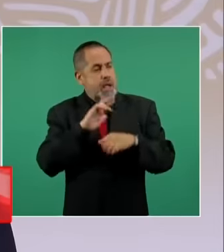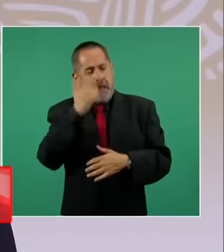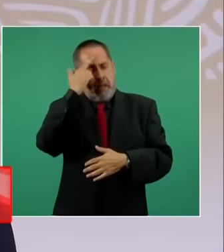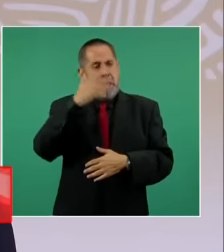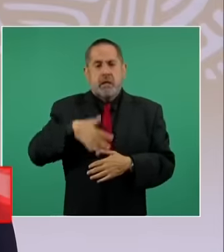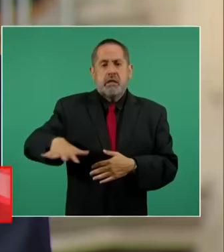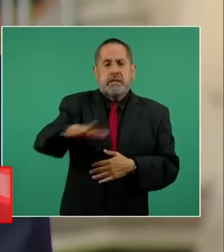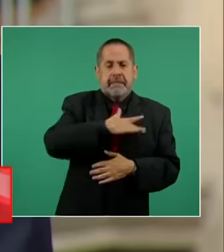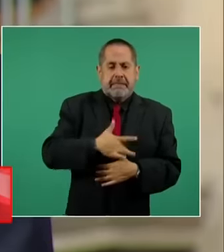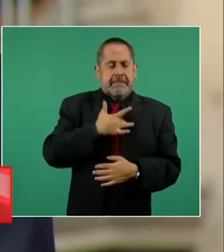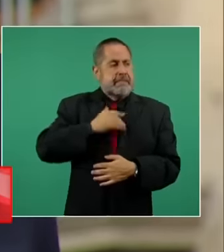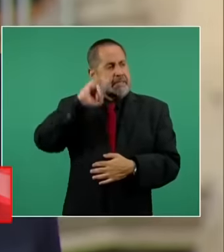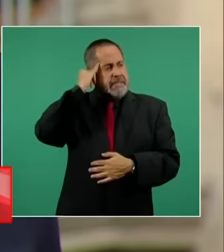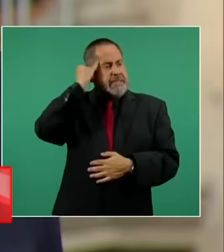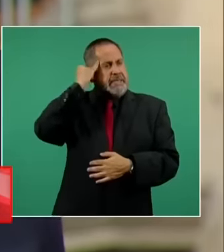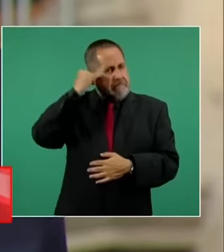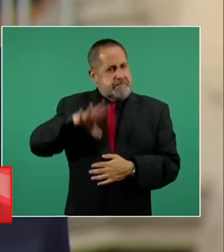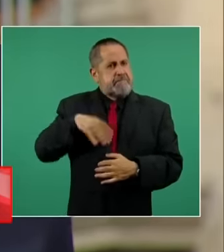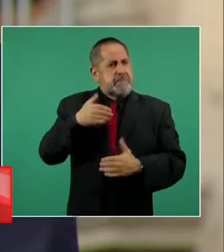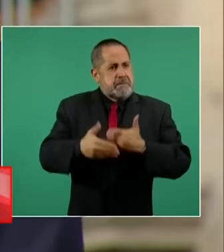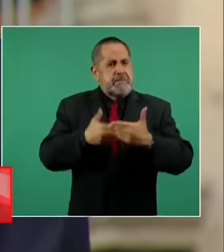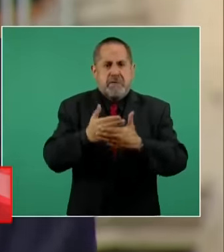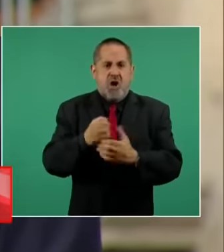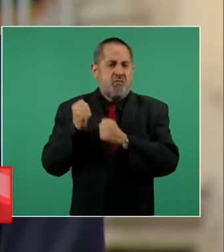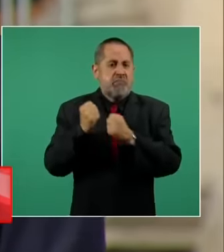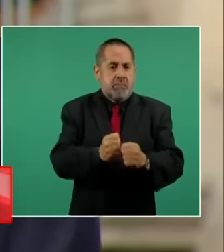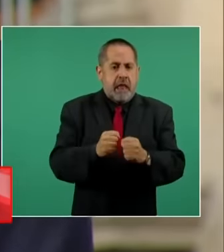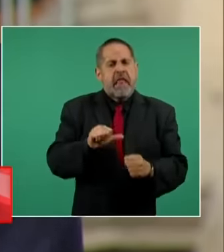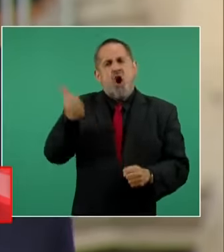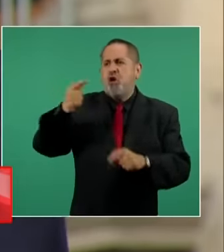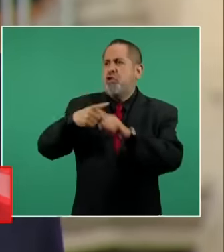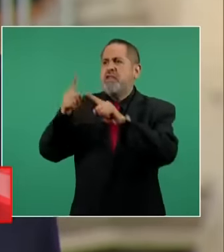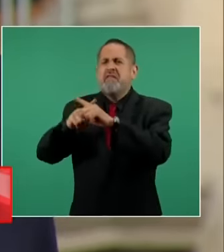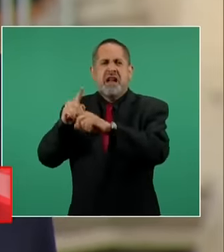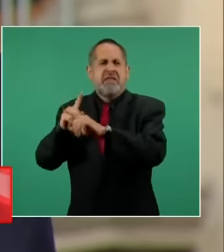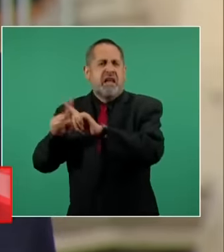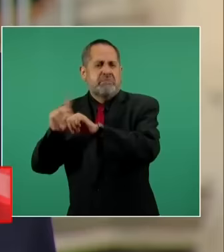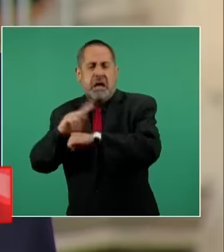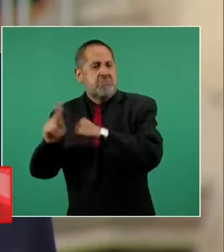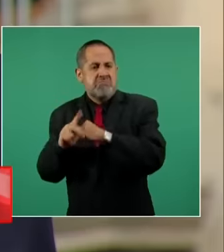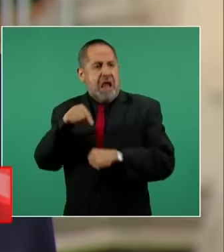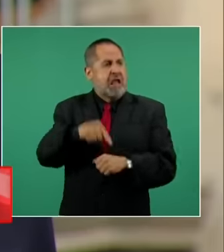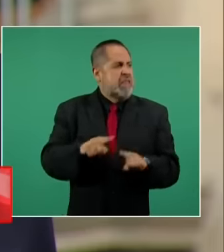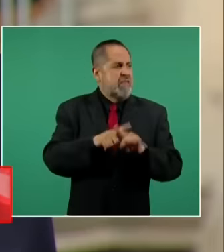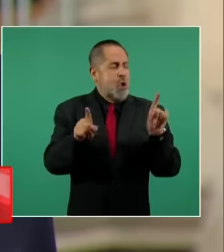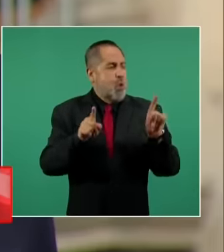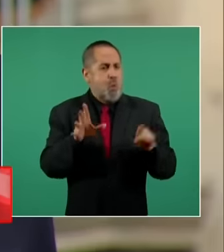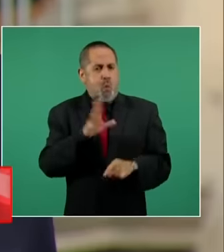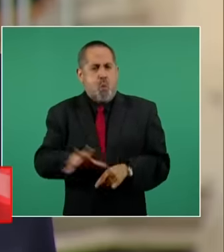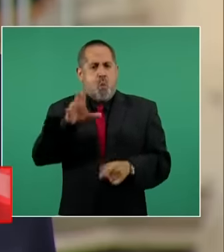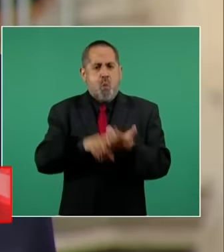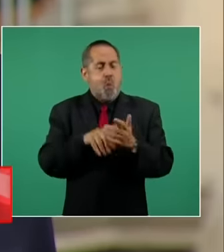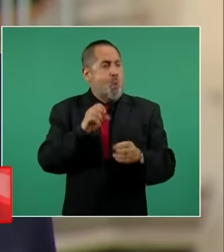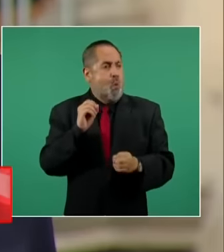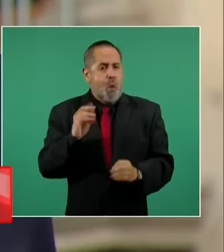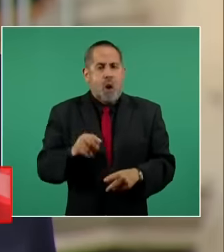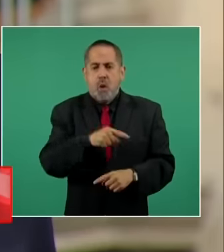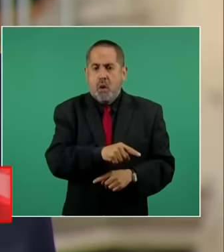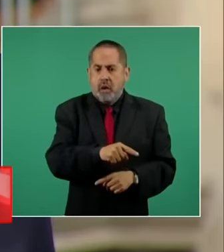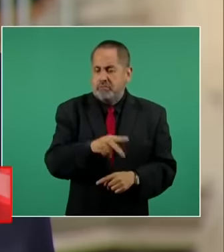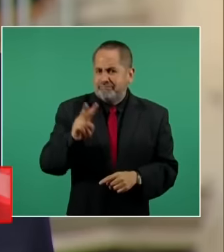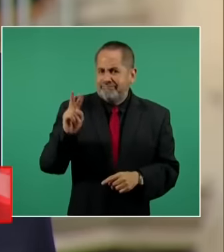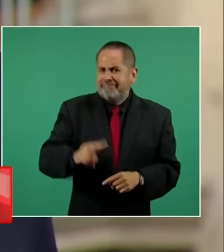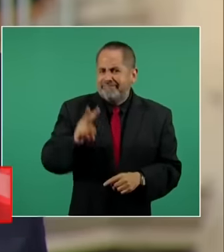indigenistas que lo diferenció de otros procesos que tipificaron a la época de las independencias. Su impacto fue, sin